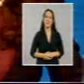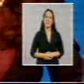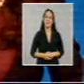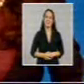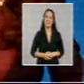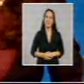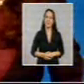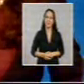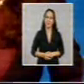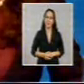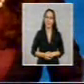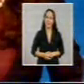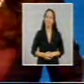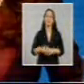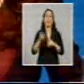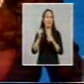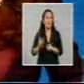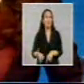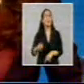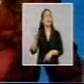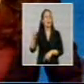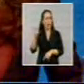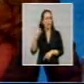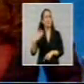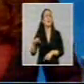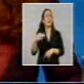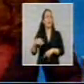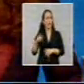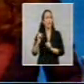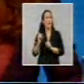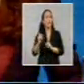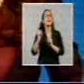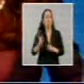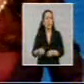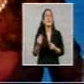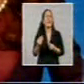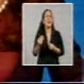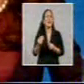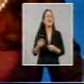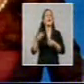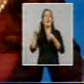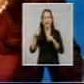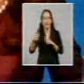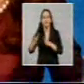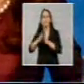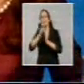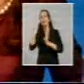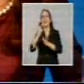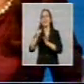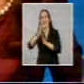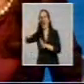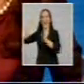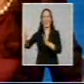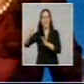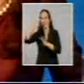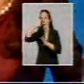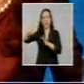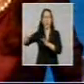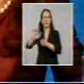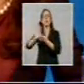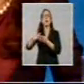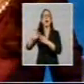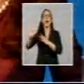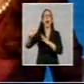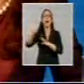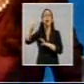y que además deberán iniciar también la tercera y última etapa para llegar al límite con la